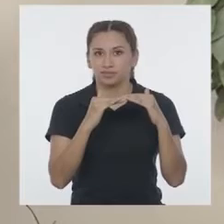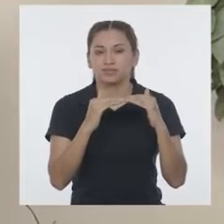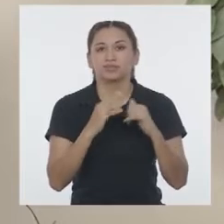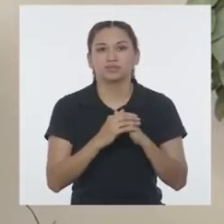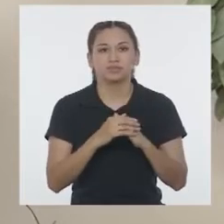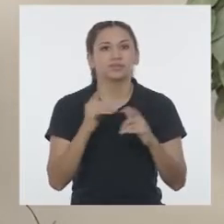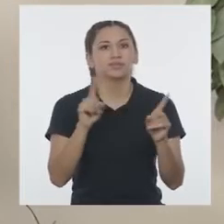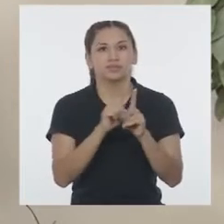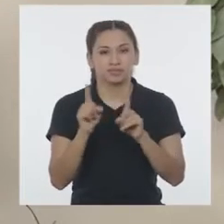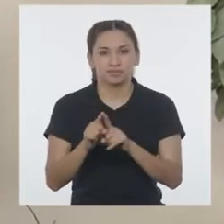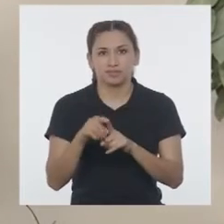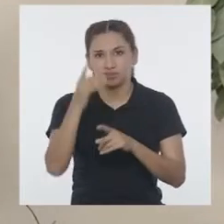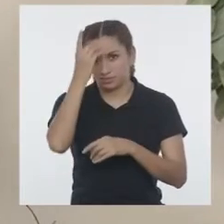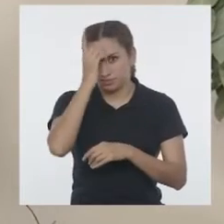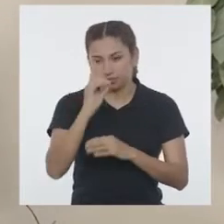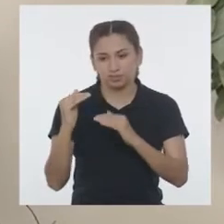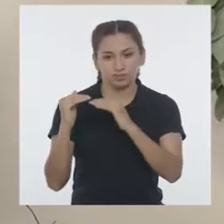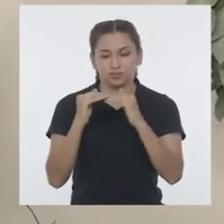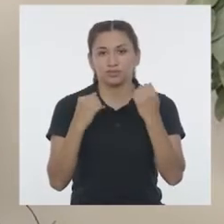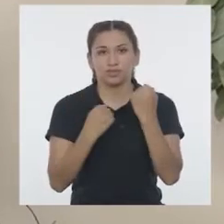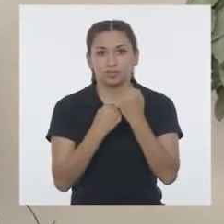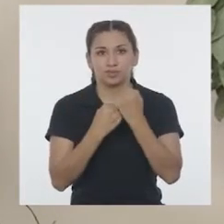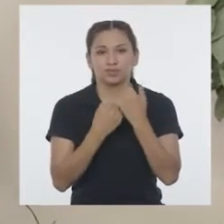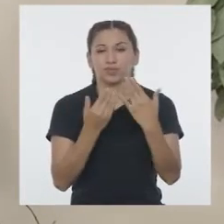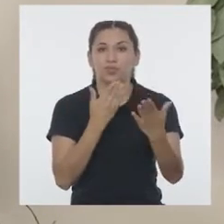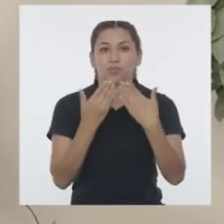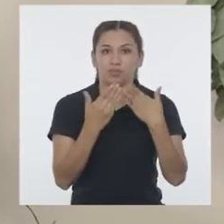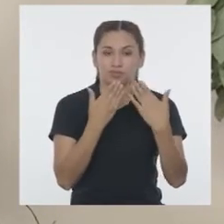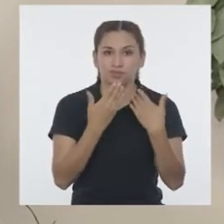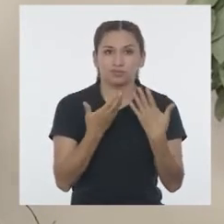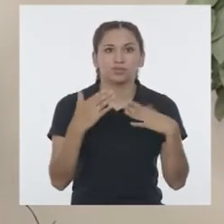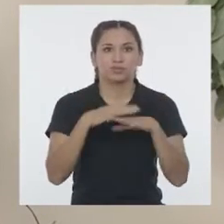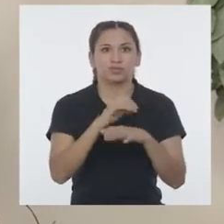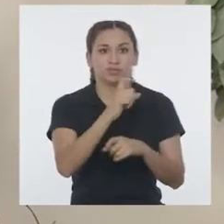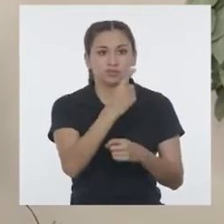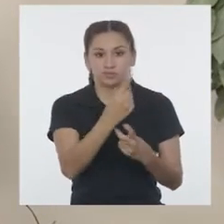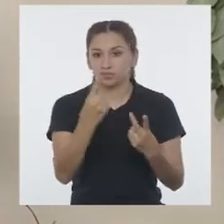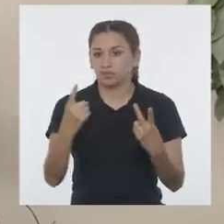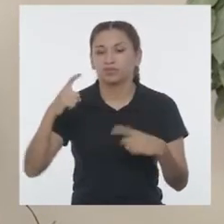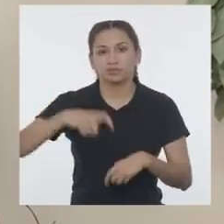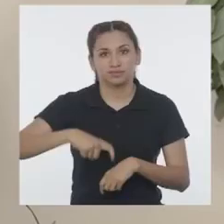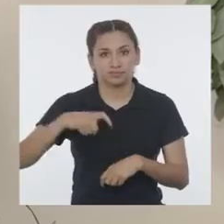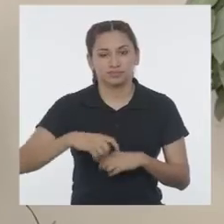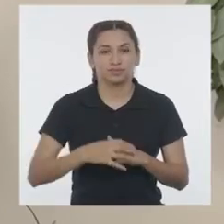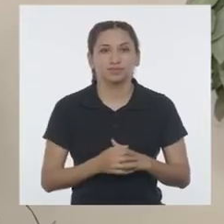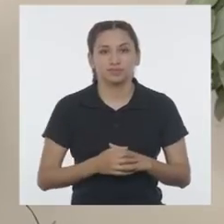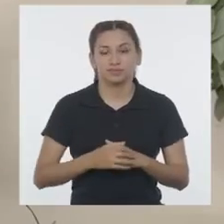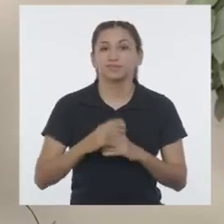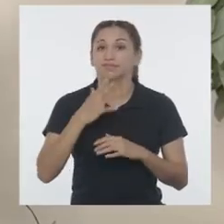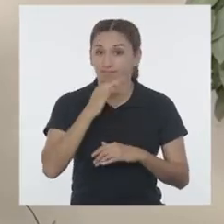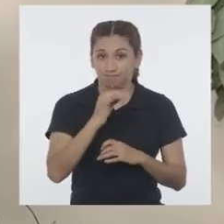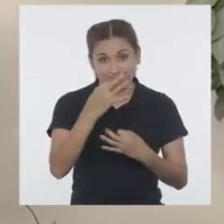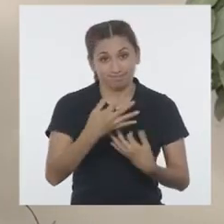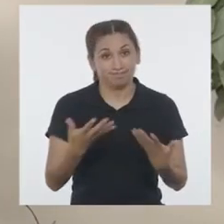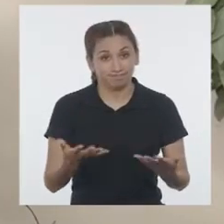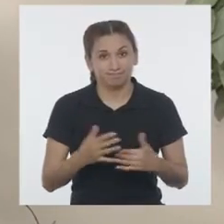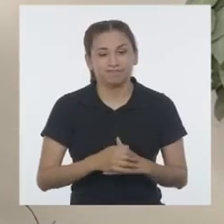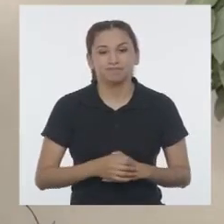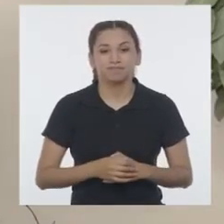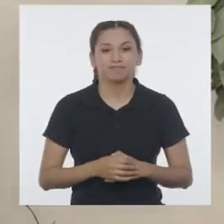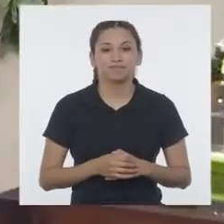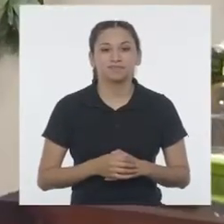y sobre todo tomamos decisiones juntos, conversando sobre lo que cada quien necesita. Así debe ser,